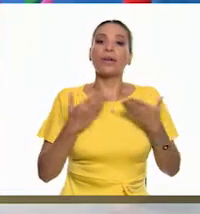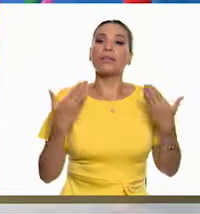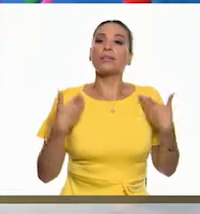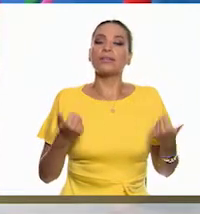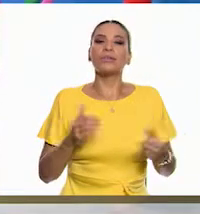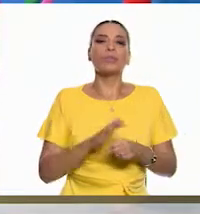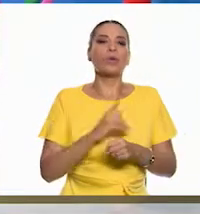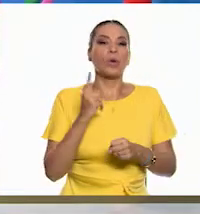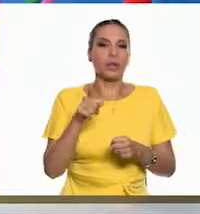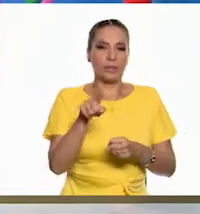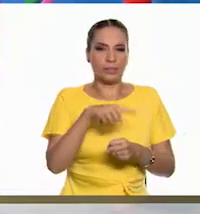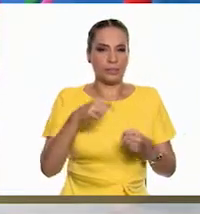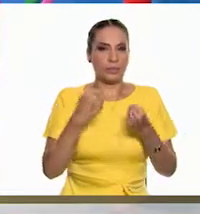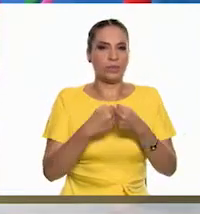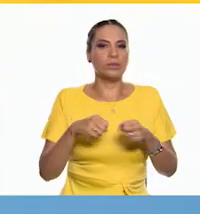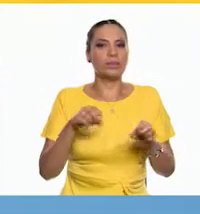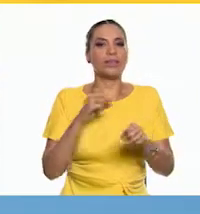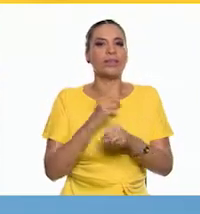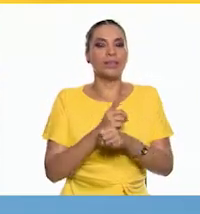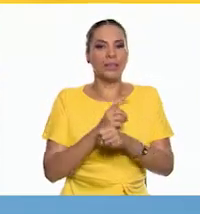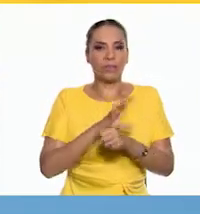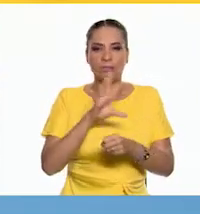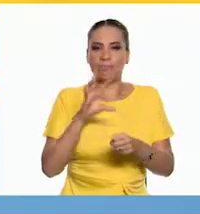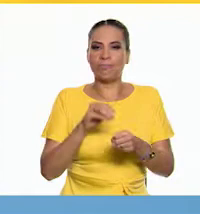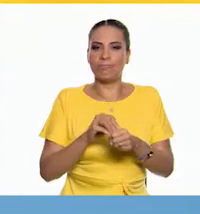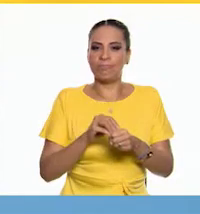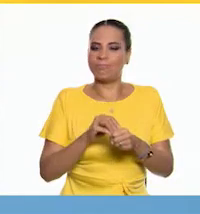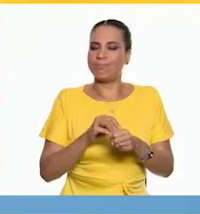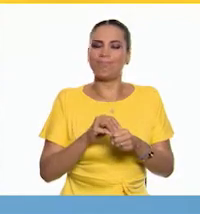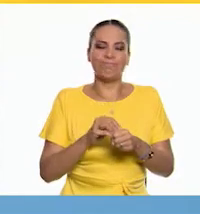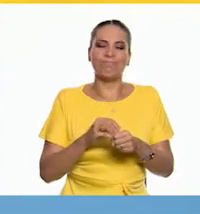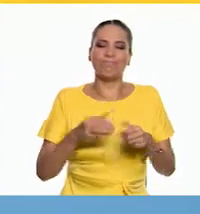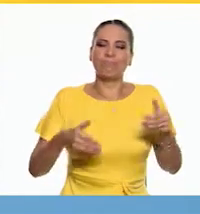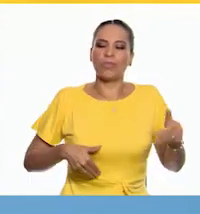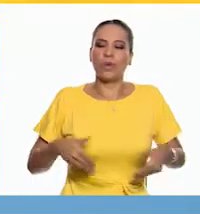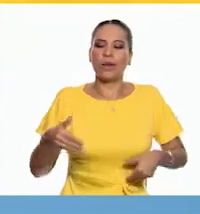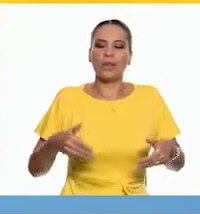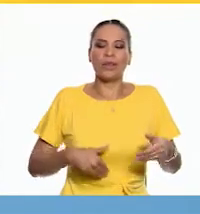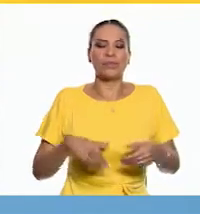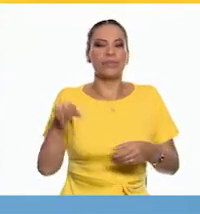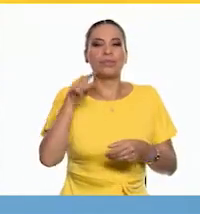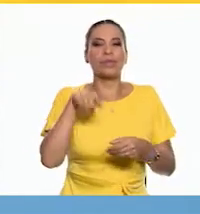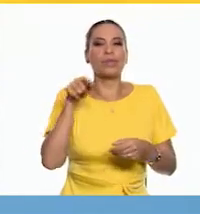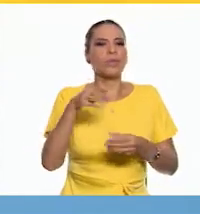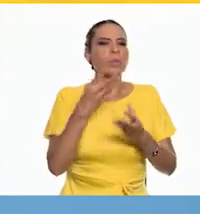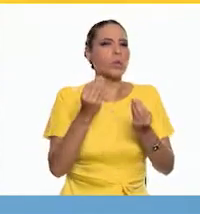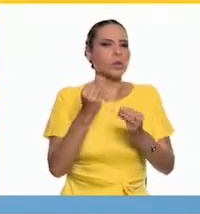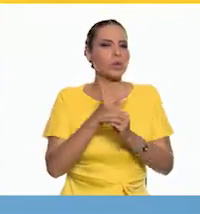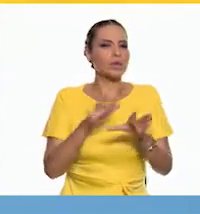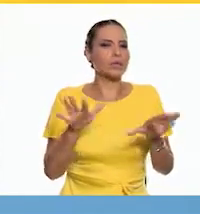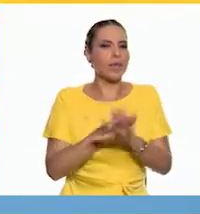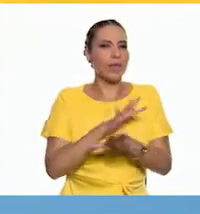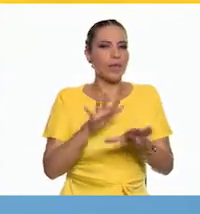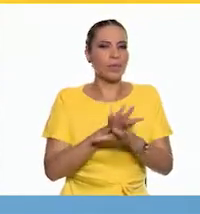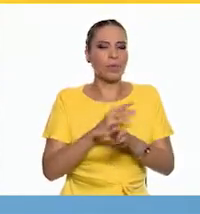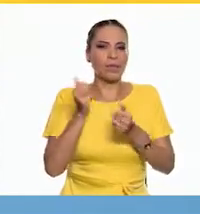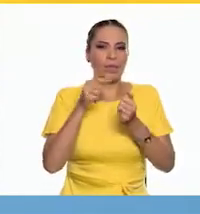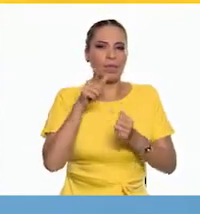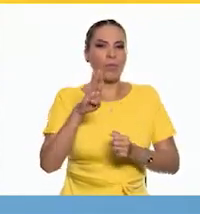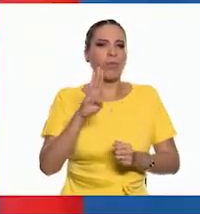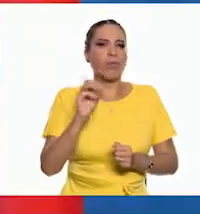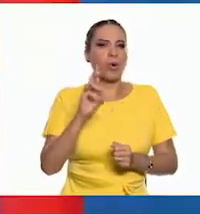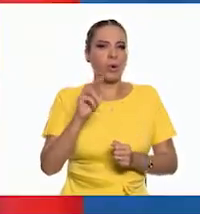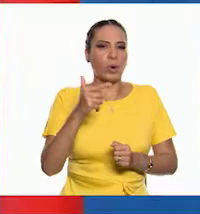entiendo por qué la sociedad en general estaba tan molesta e inconforme con muchos de estos cambios que trajeron los